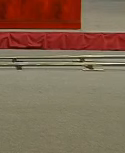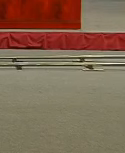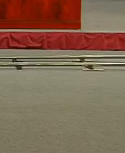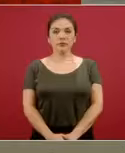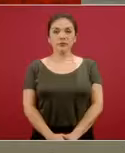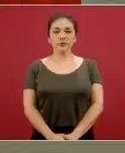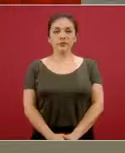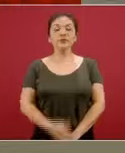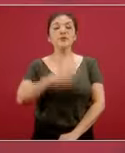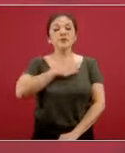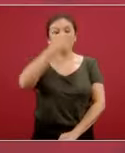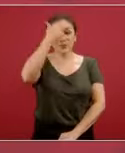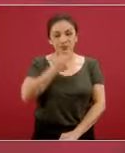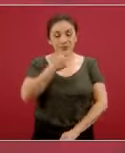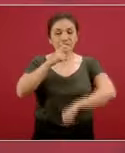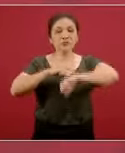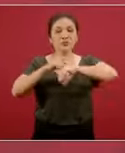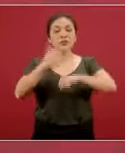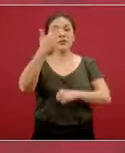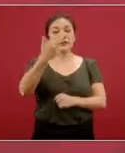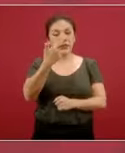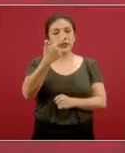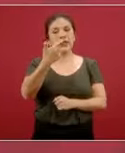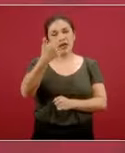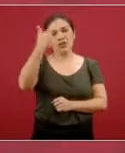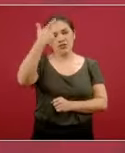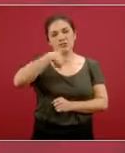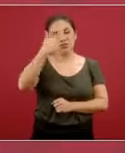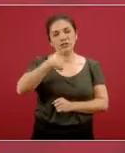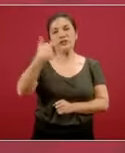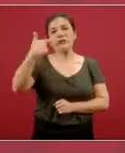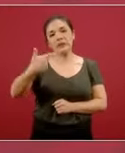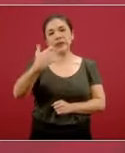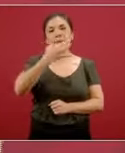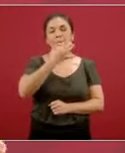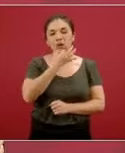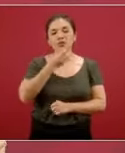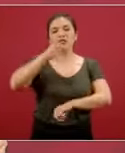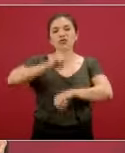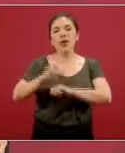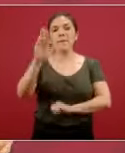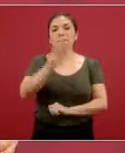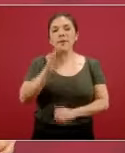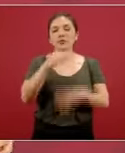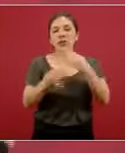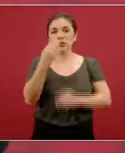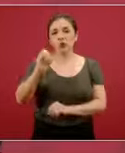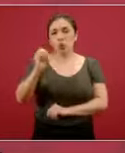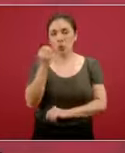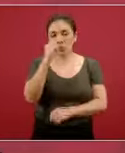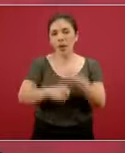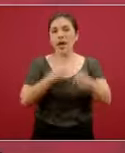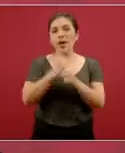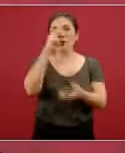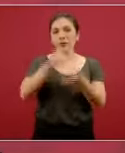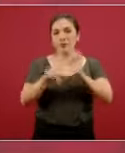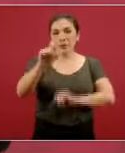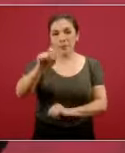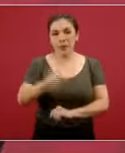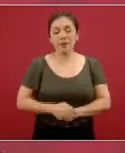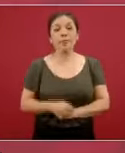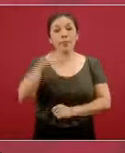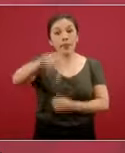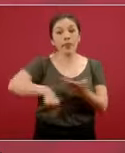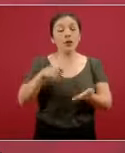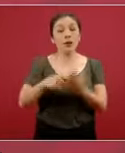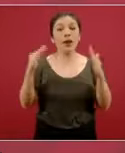Son las 19:07 del miércoles 14 de octubre de 2020.